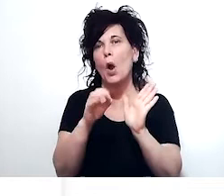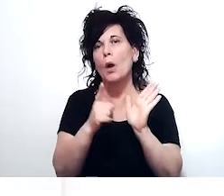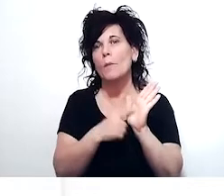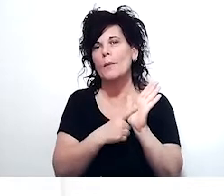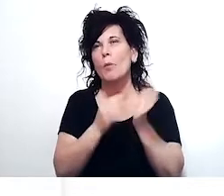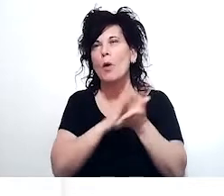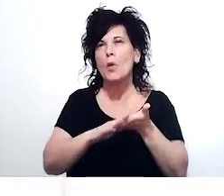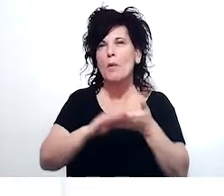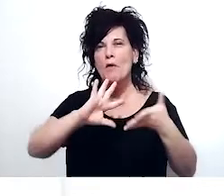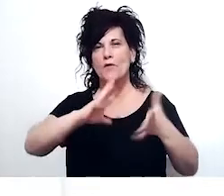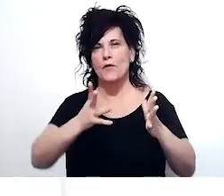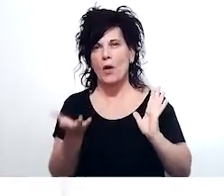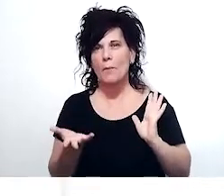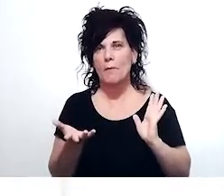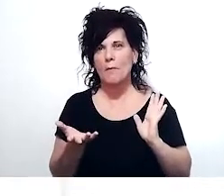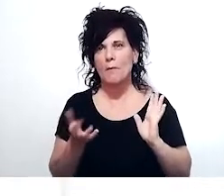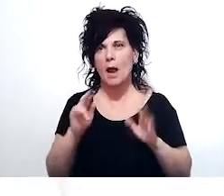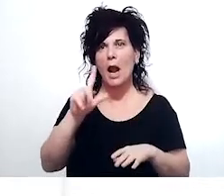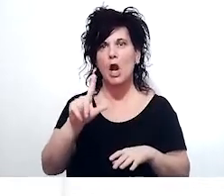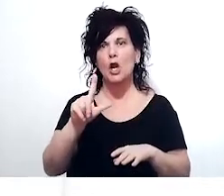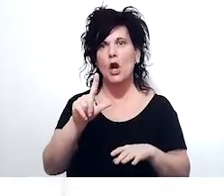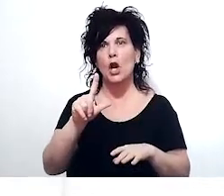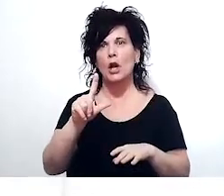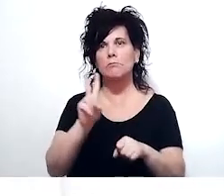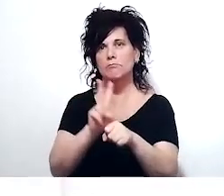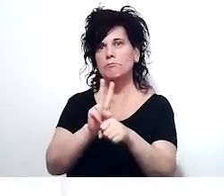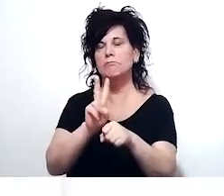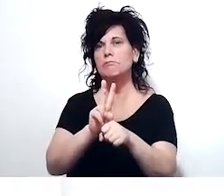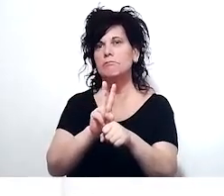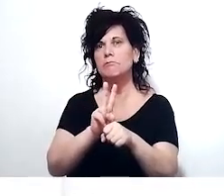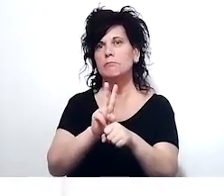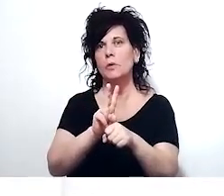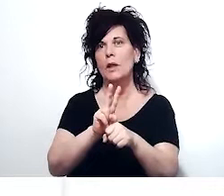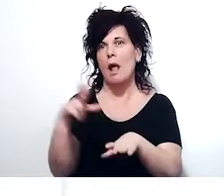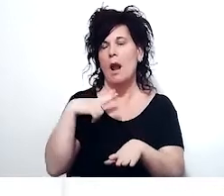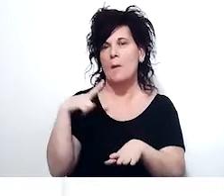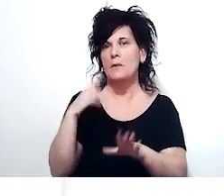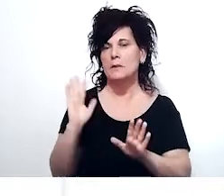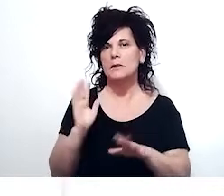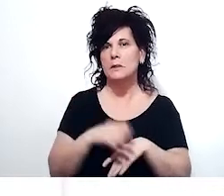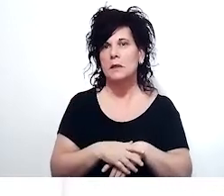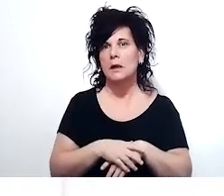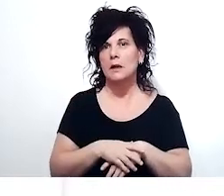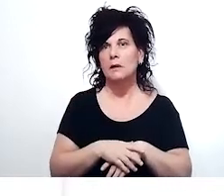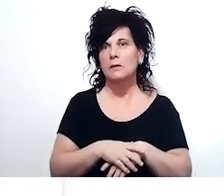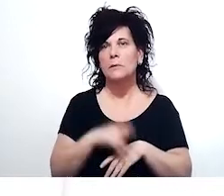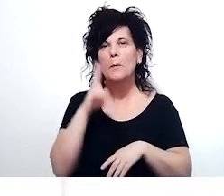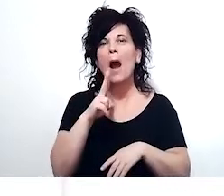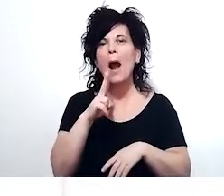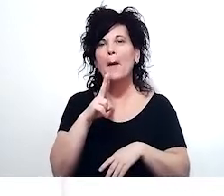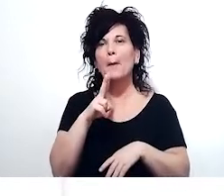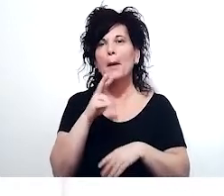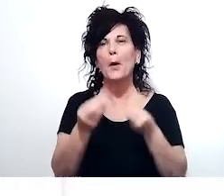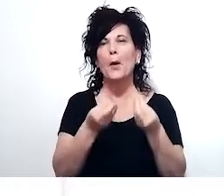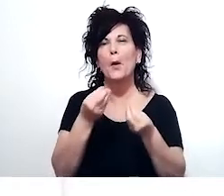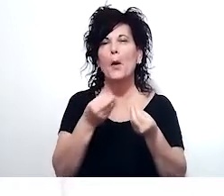proactiva. O sea, le agrega nuevas dimensiones al rol de la protección de la privacidad. Vamos a ver un poco